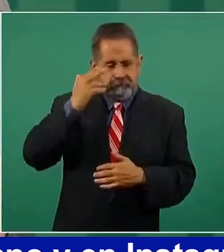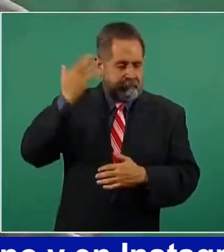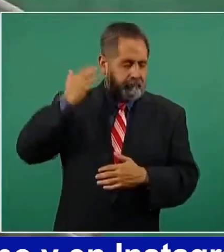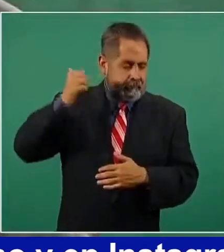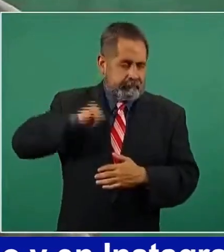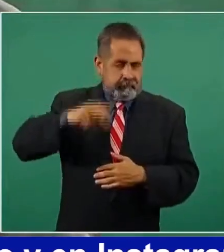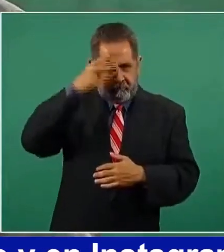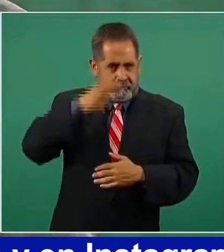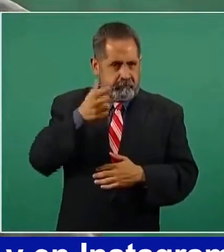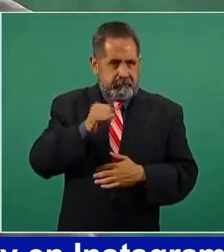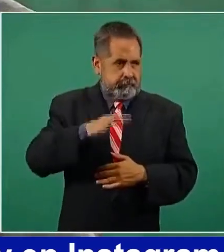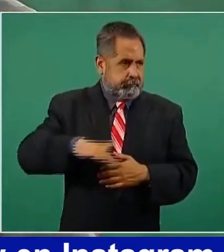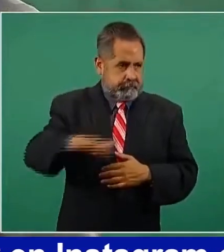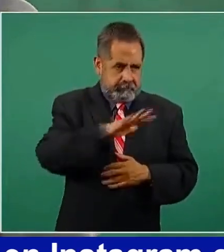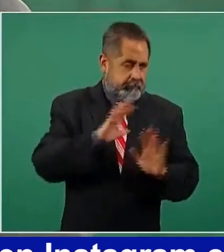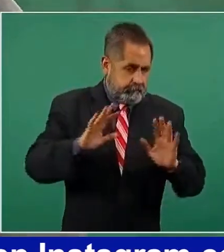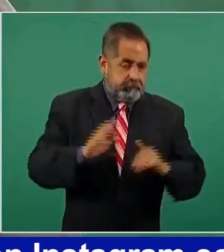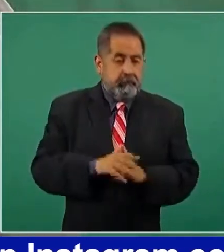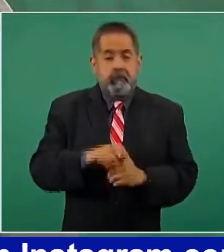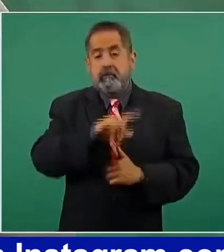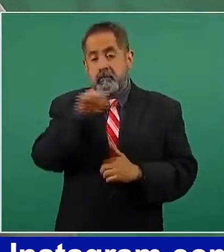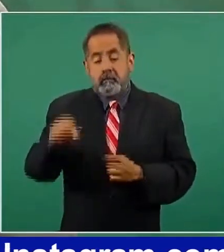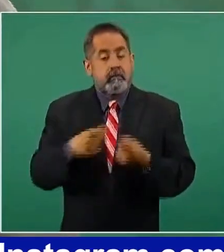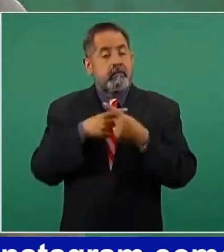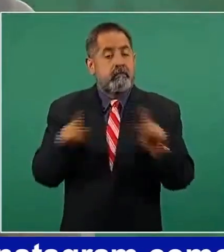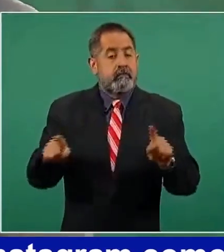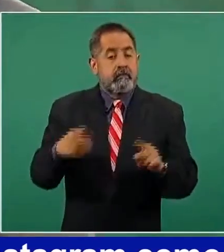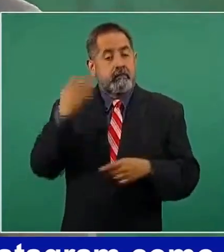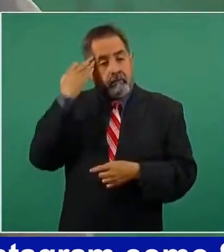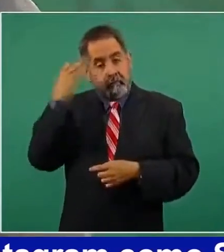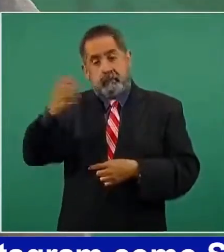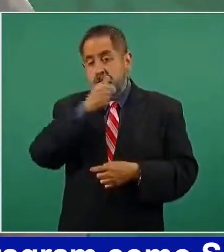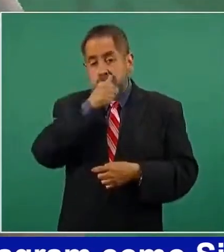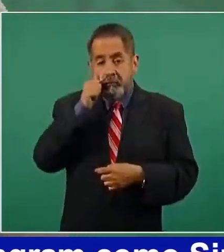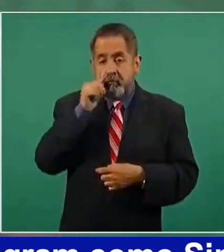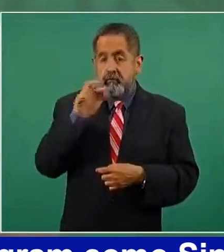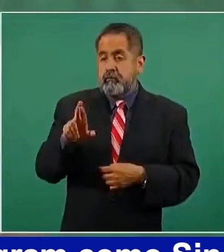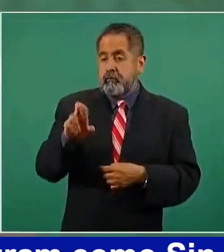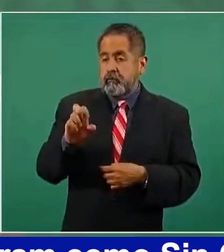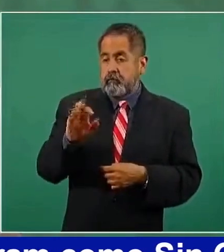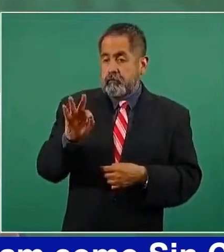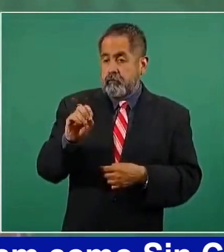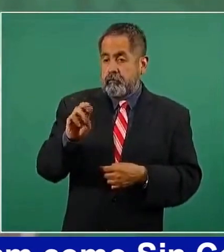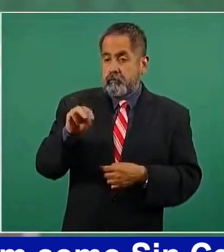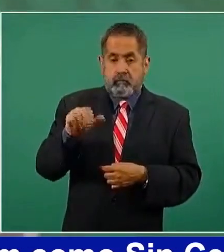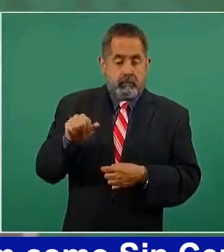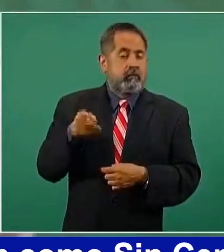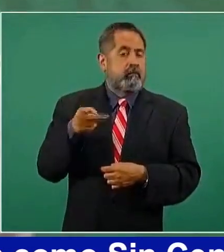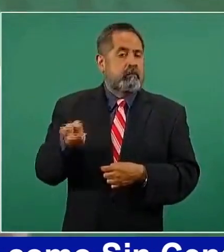los mexicanos. Pero en el caso de la reforma, ahí sí,